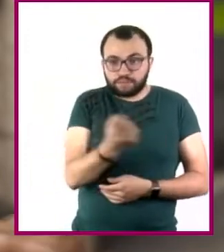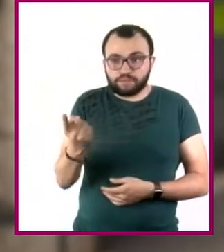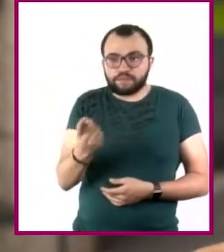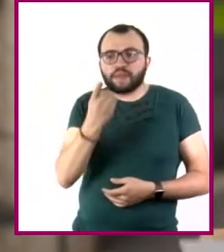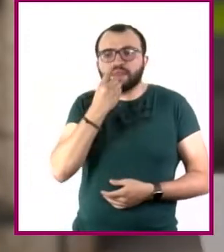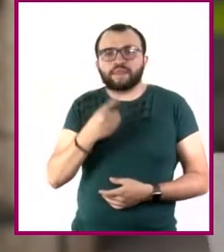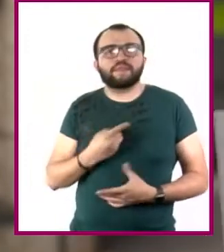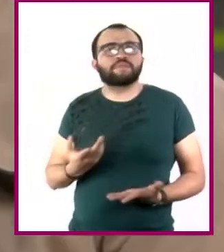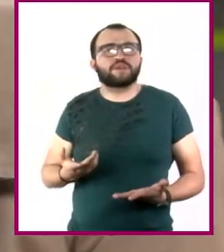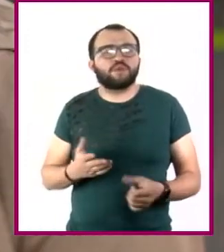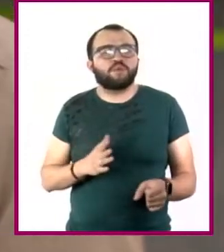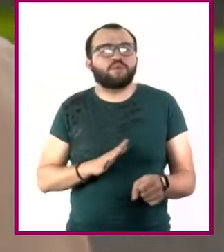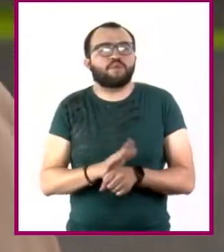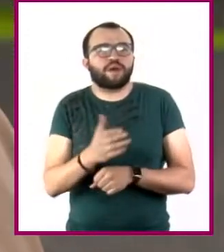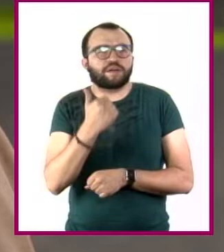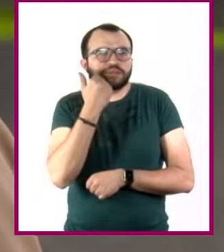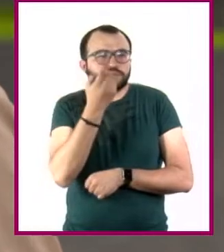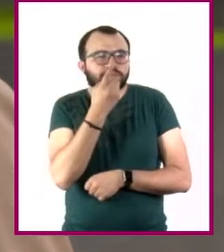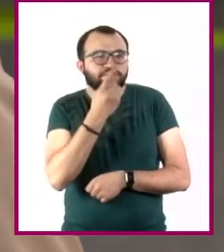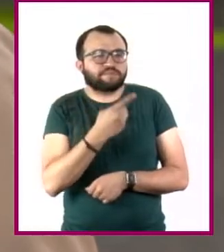ahí?